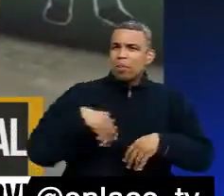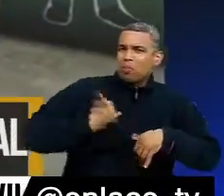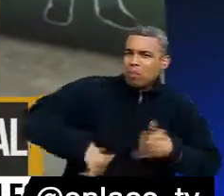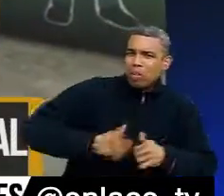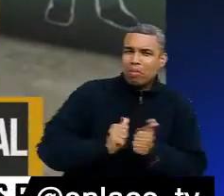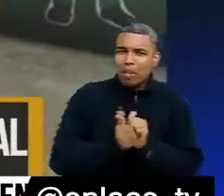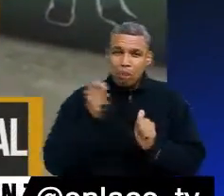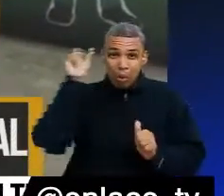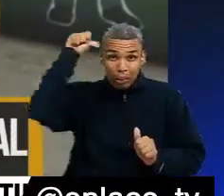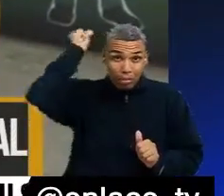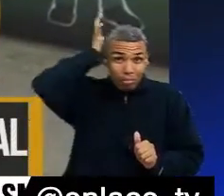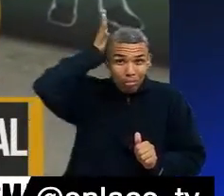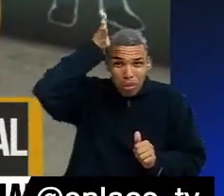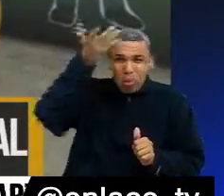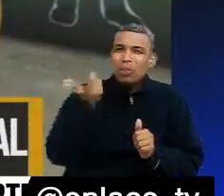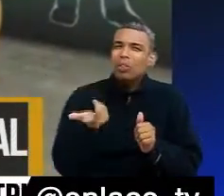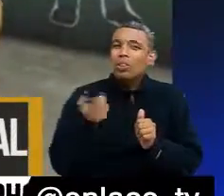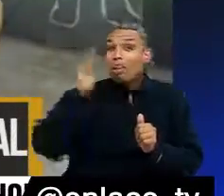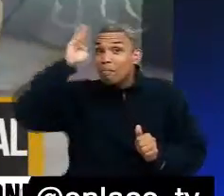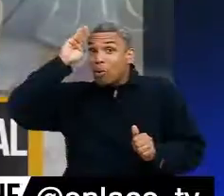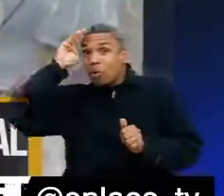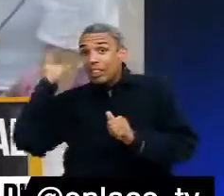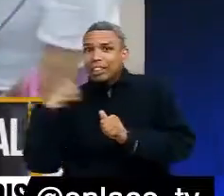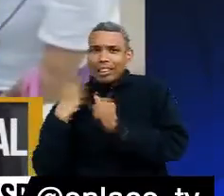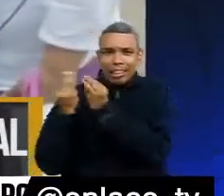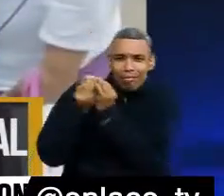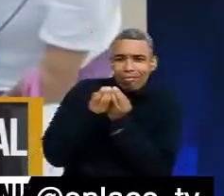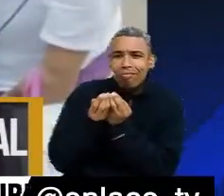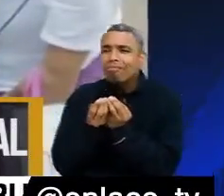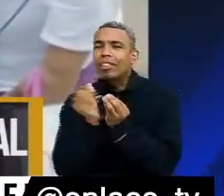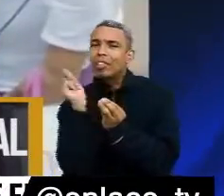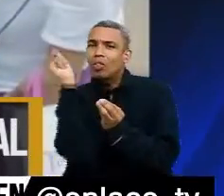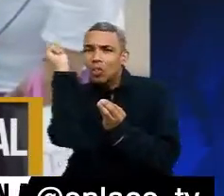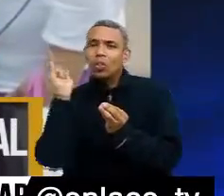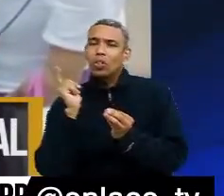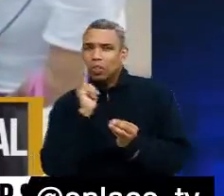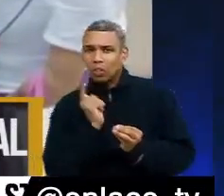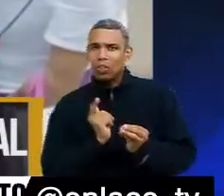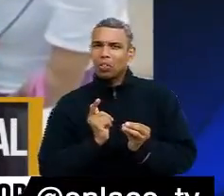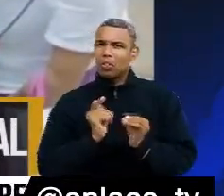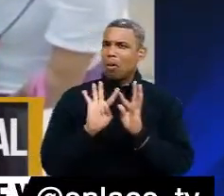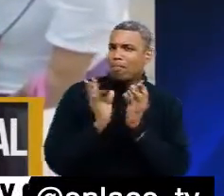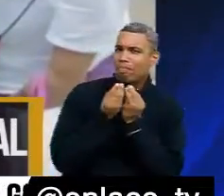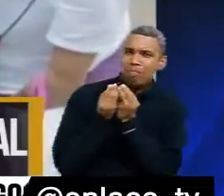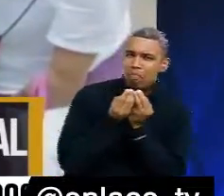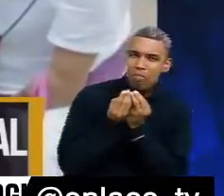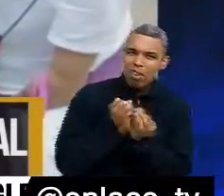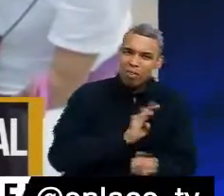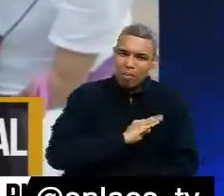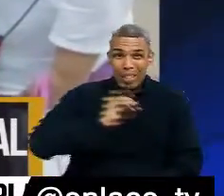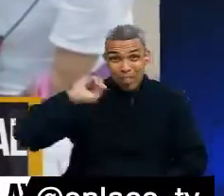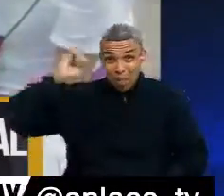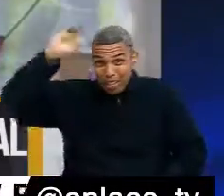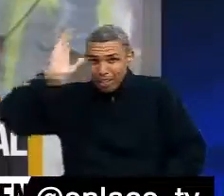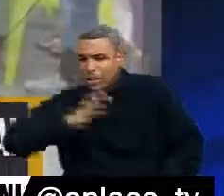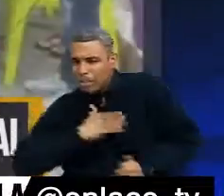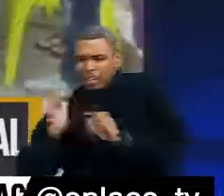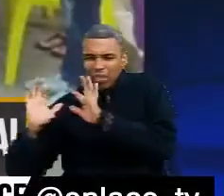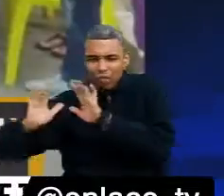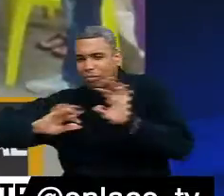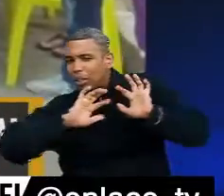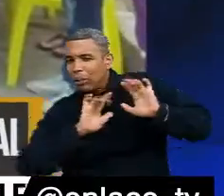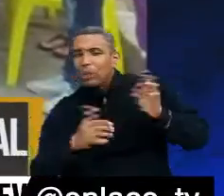y recreativas impulsadas por la Policía Nacional, el INDERBA, concejales y líderes comunales del sector, entre otras instituciones, fueron